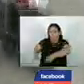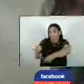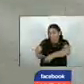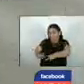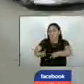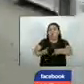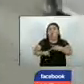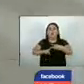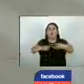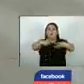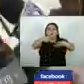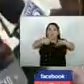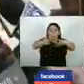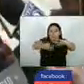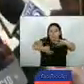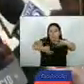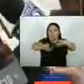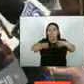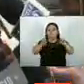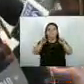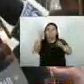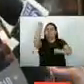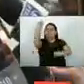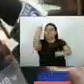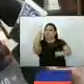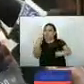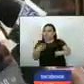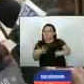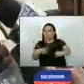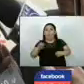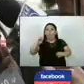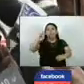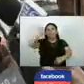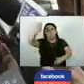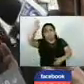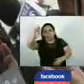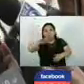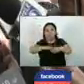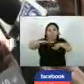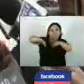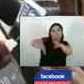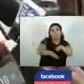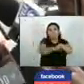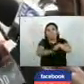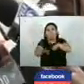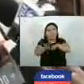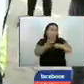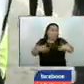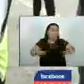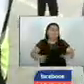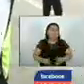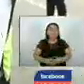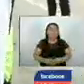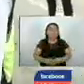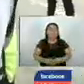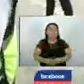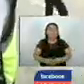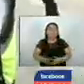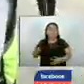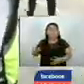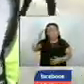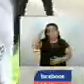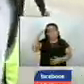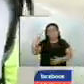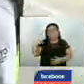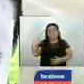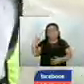el cumplimiento reglamentario de la luz del semáforo, la señal de alto, la invasión del carril, entre otros. Aunque la directora